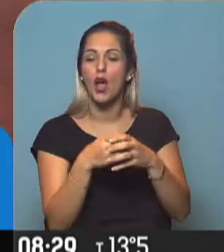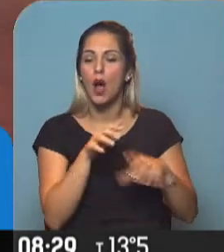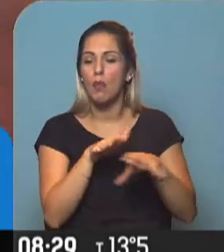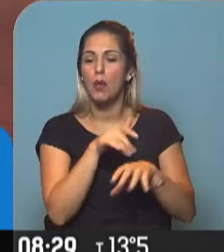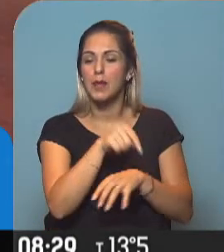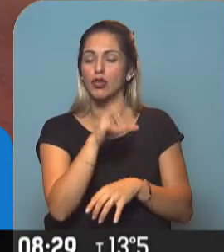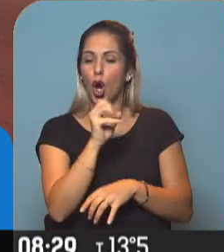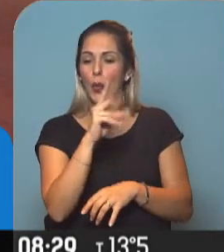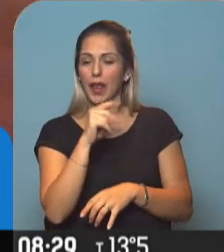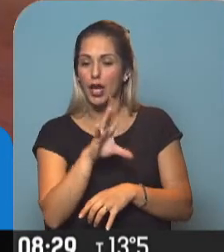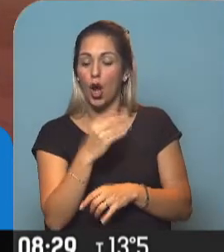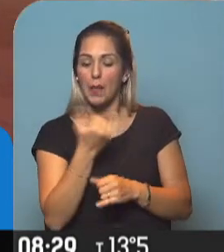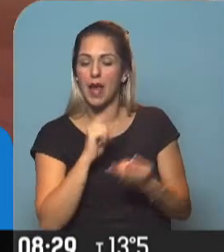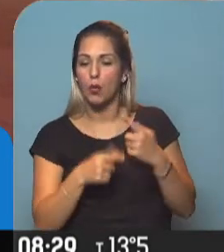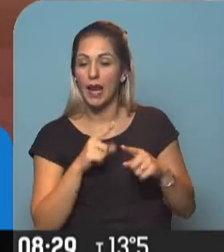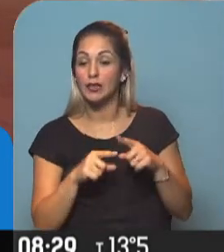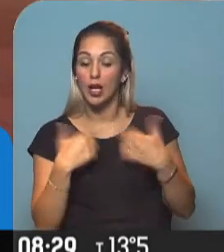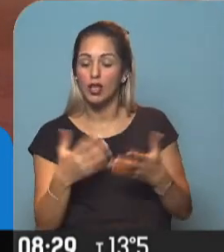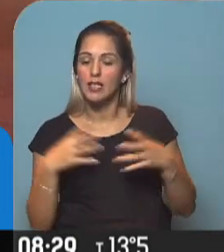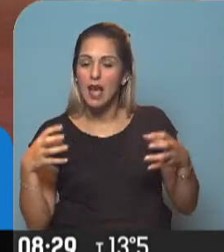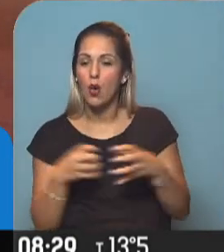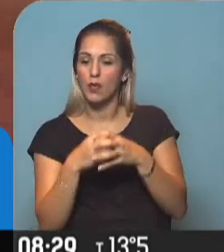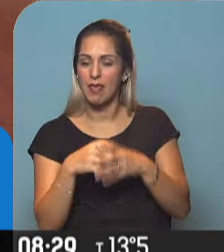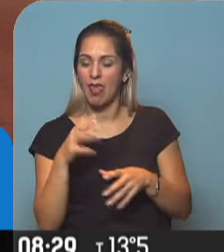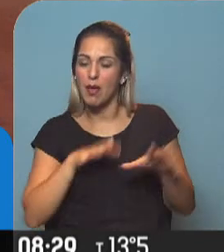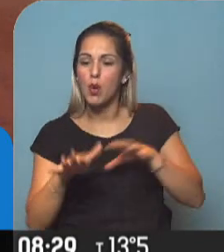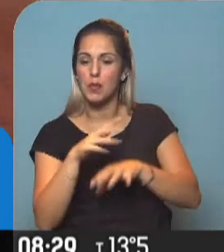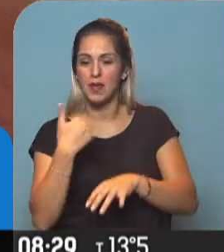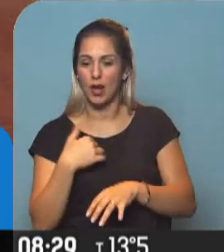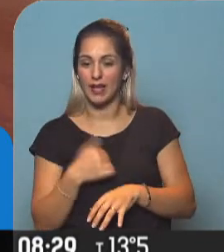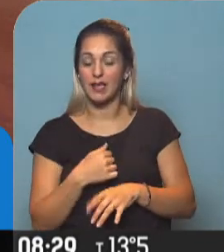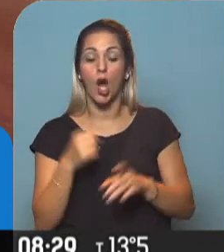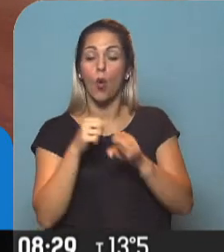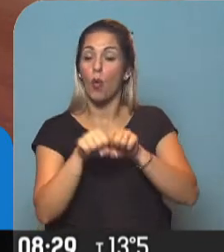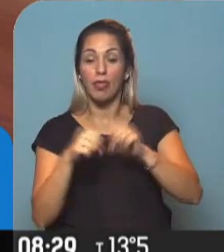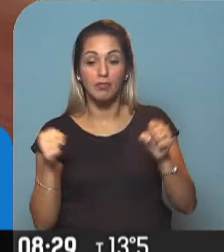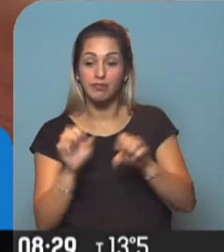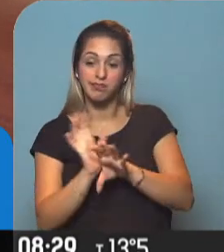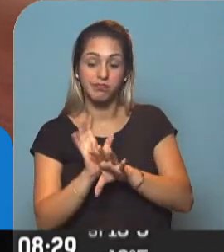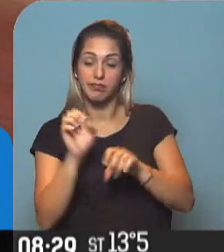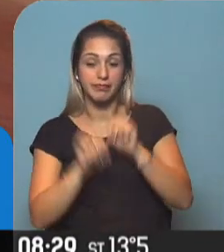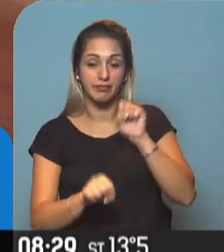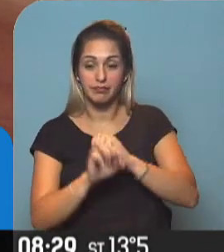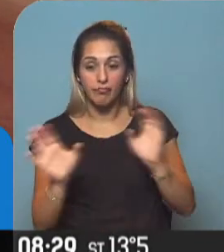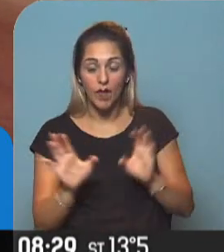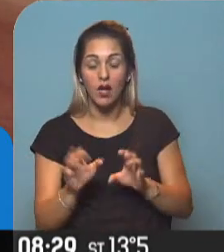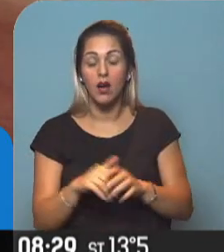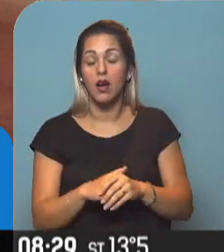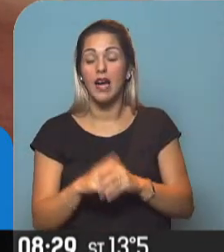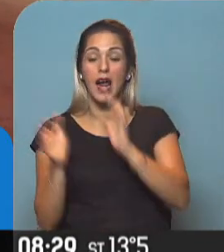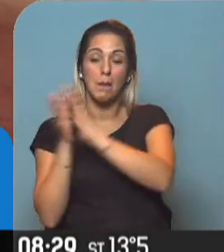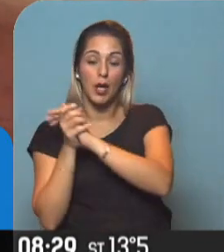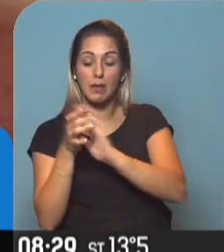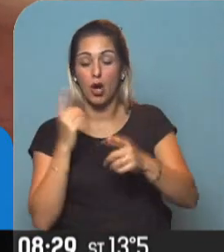institucional y eso le da mucha unidad al movimiento de lo argentino al romperse la columna vertebral del peronismo al romperse esa